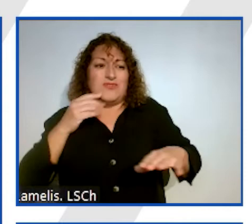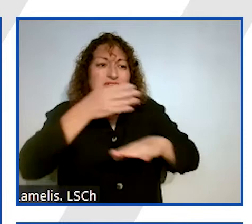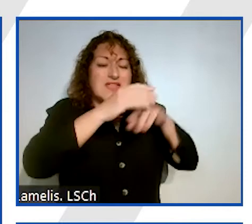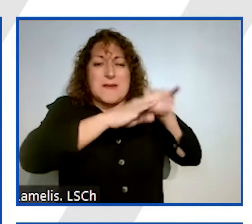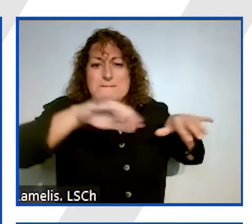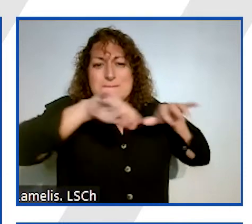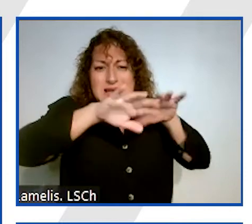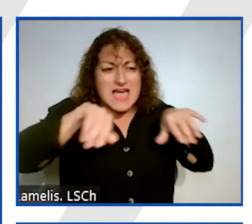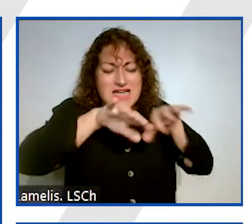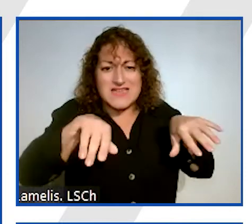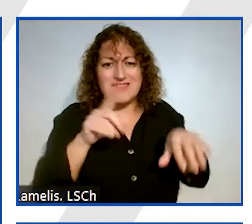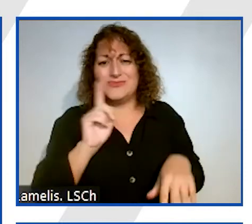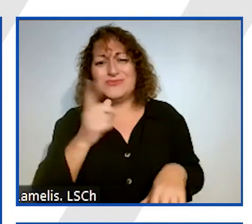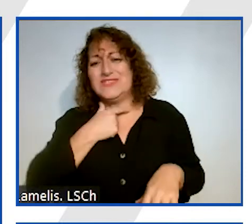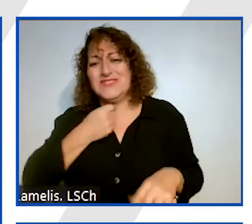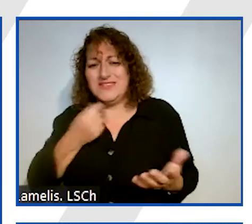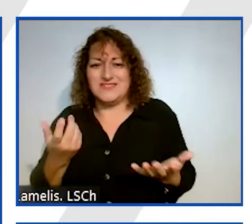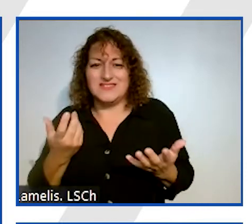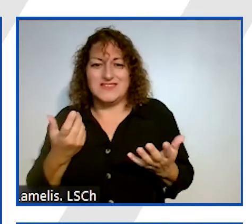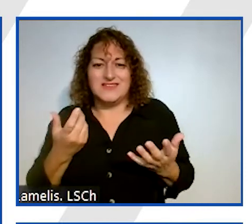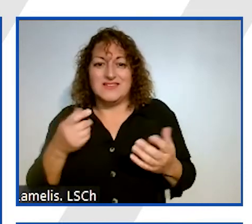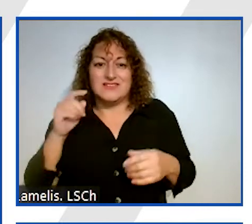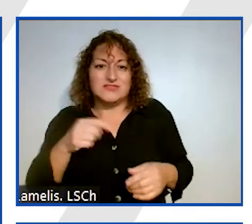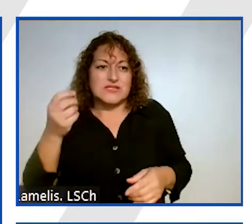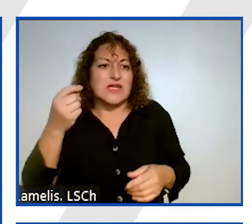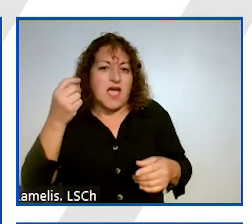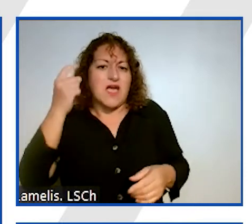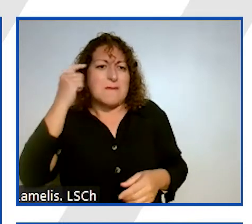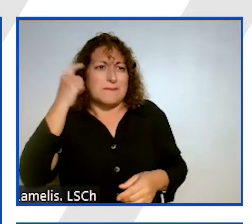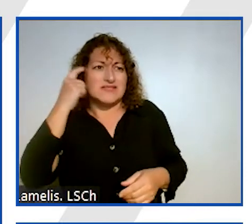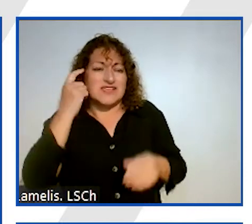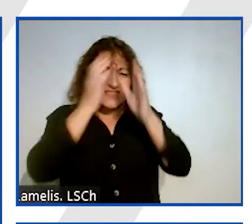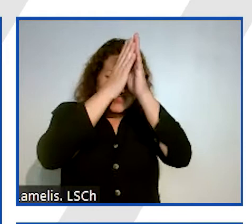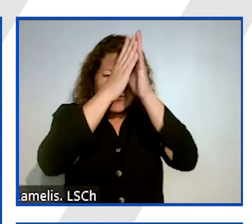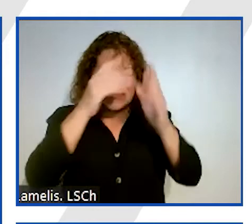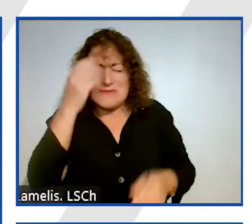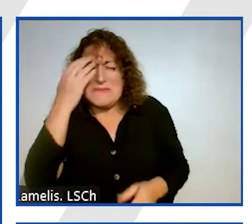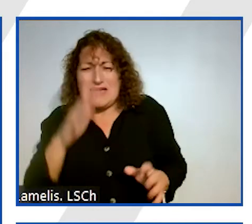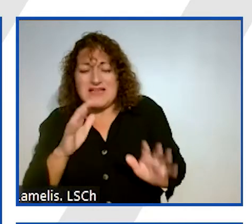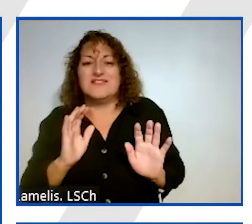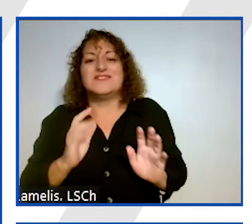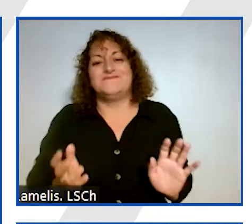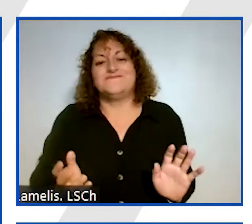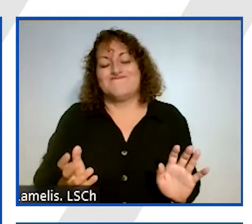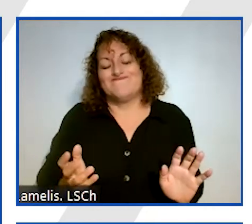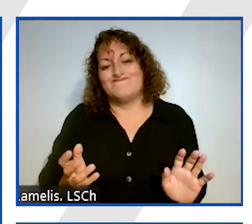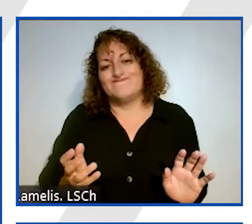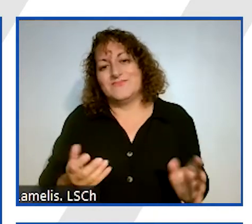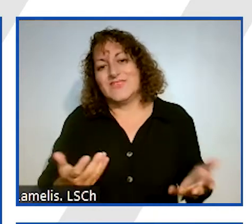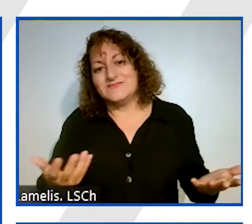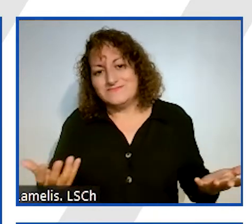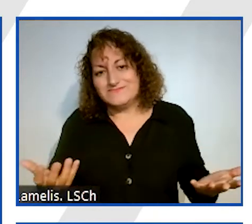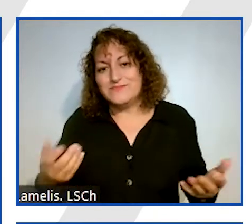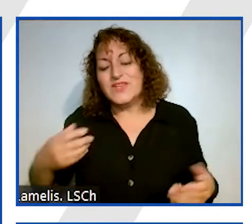simplemente se quedan con lo que la televisión nos educa. ¿Ya? Entonces, dentro de nuestro proceso es llevar